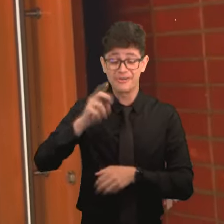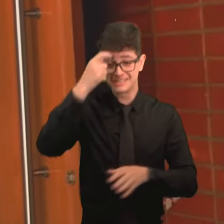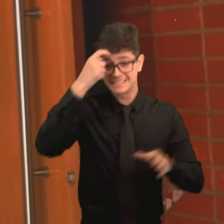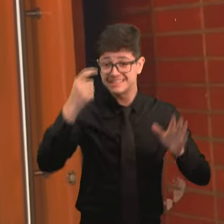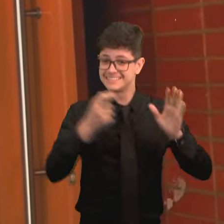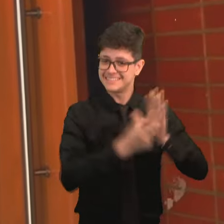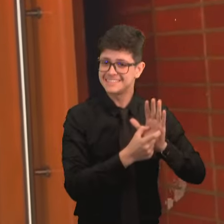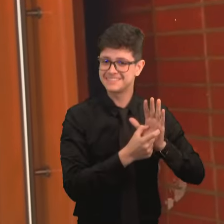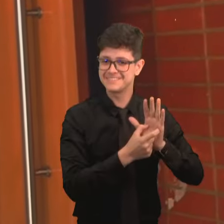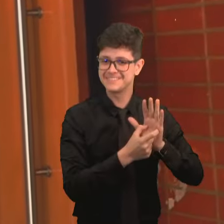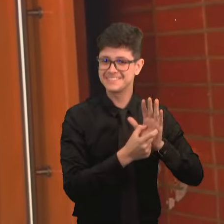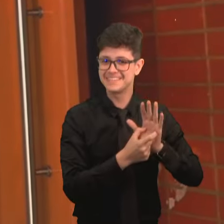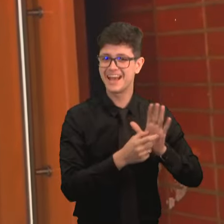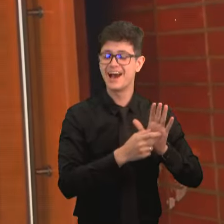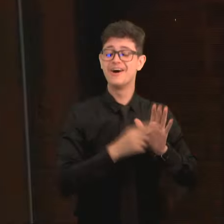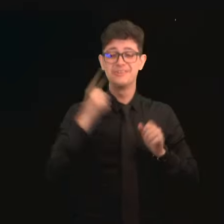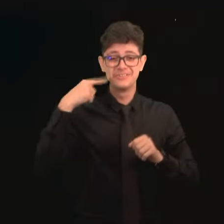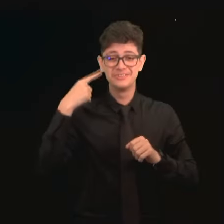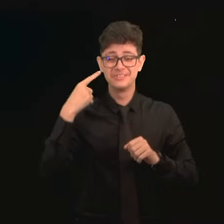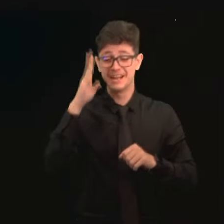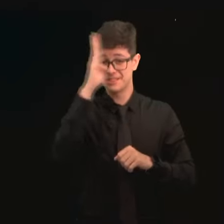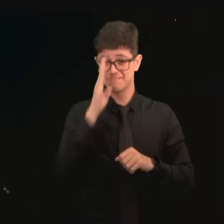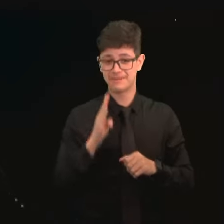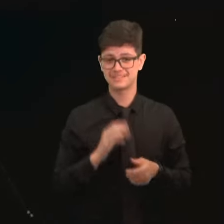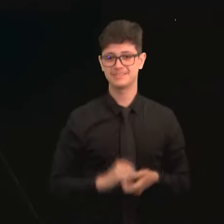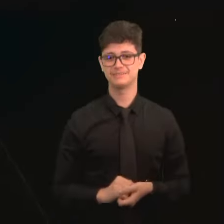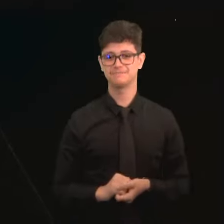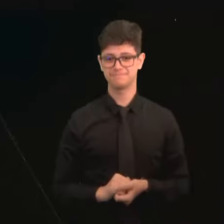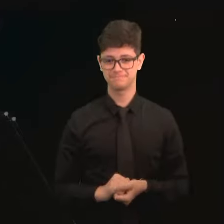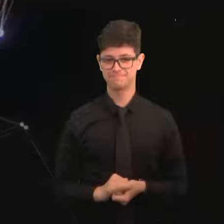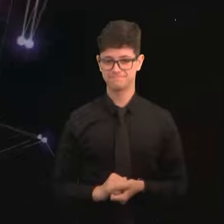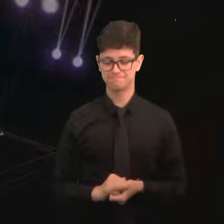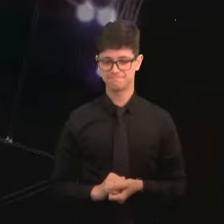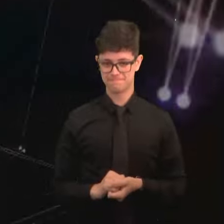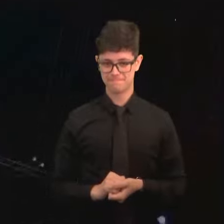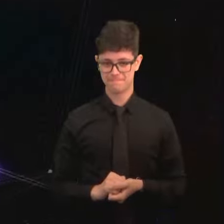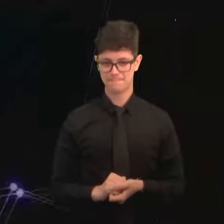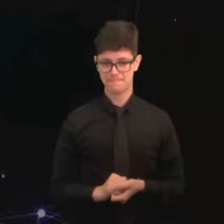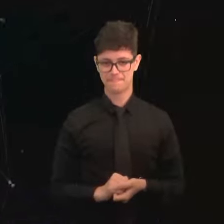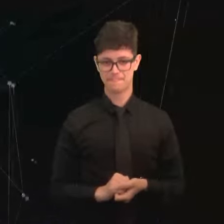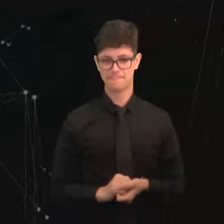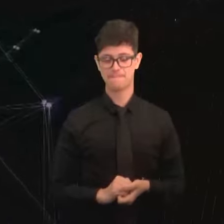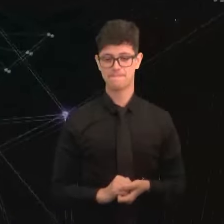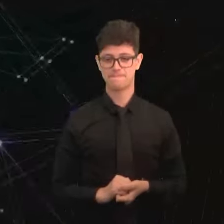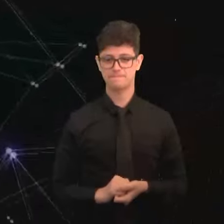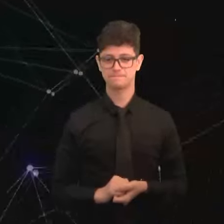Es hora de aprender las luces sobre el uso de la inteligencia artificial en el derecho brasileño.